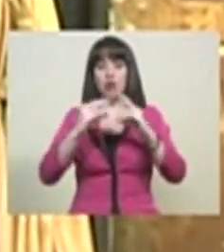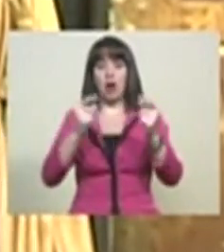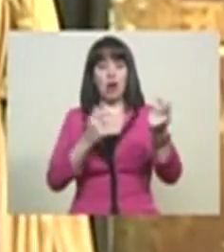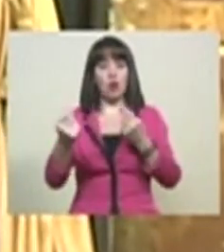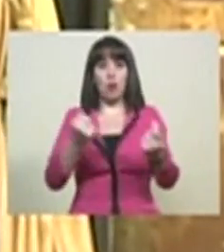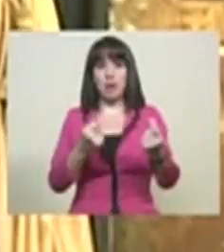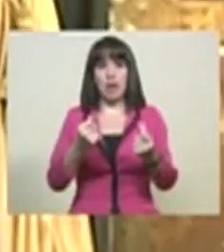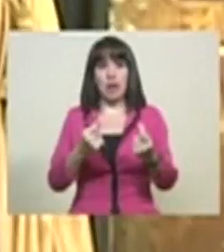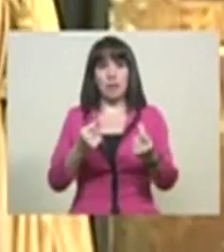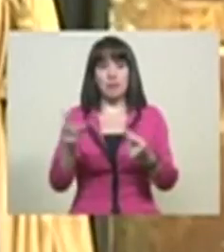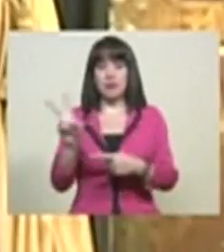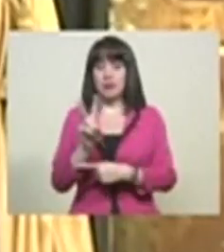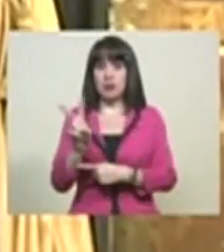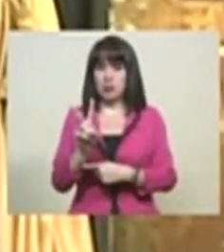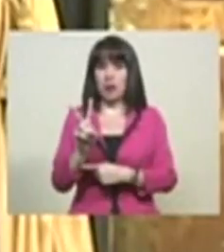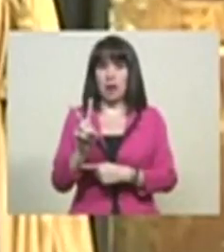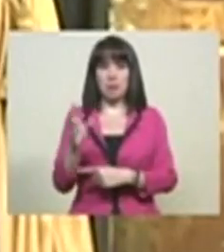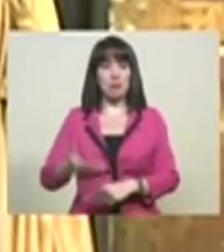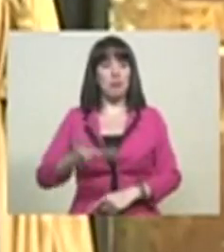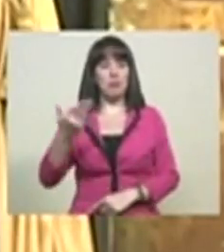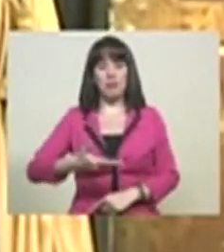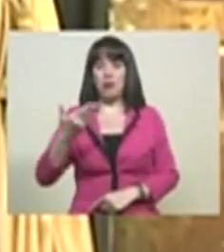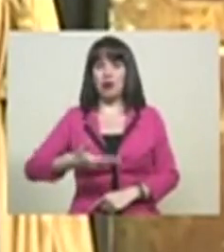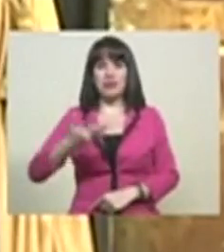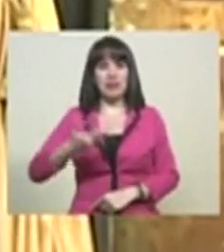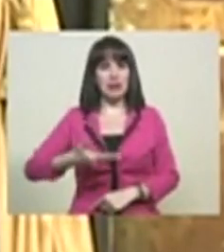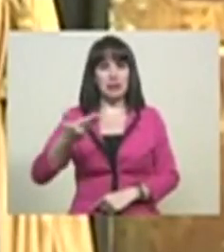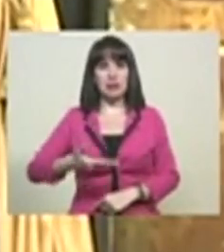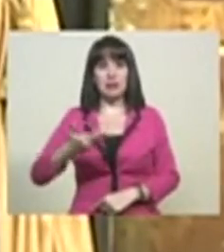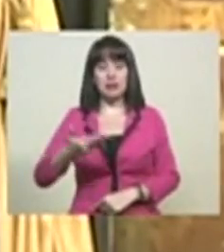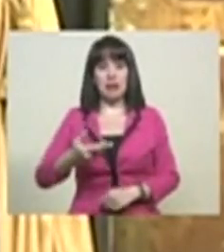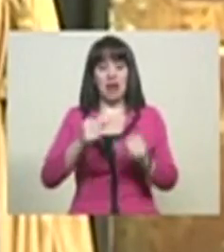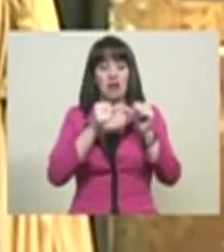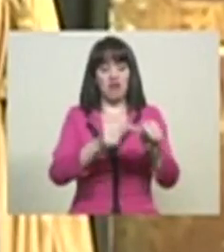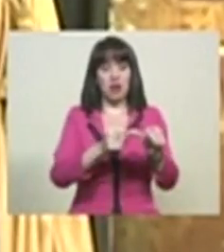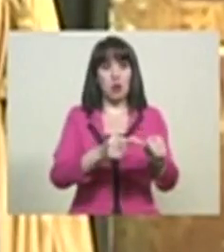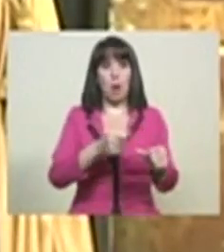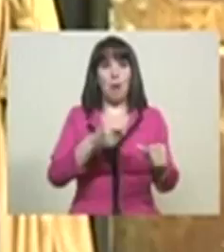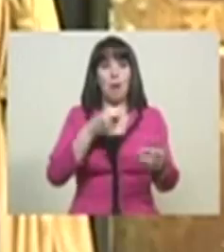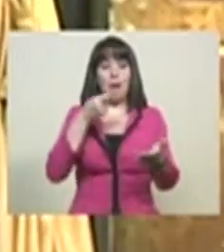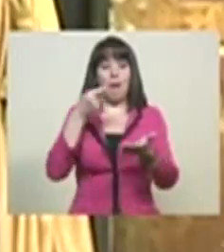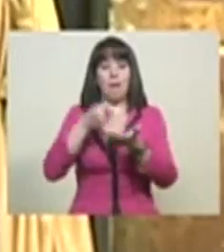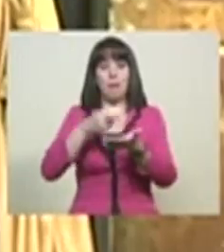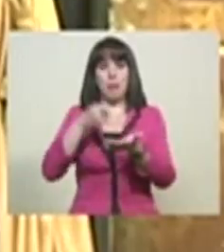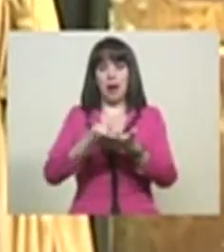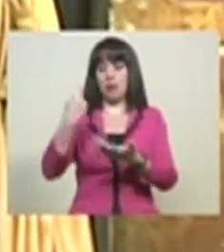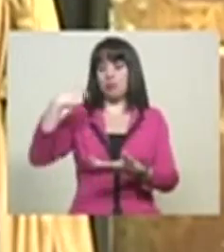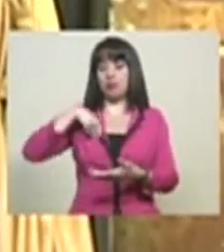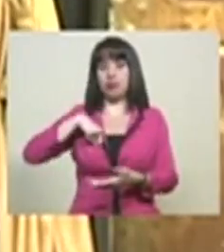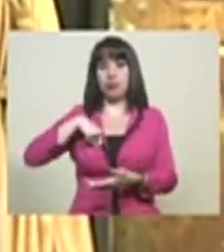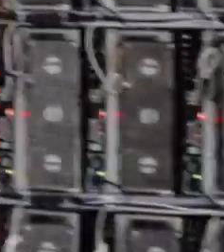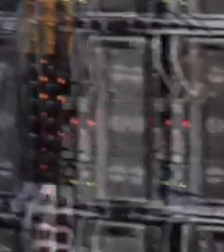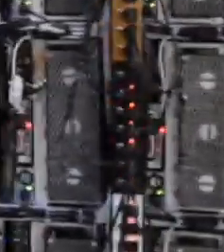economía, fundamentalmente para el movimiento de la fijación de salarios